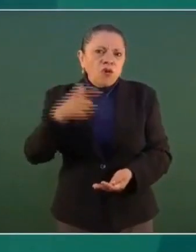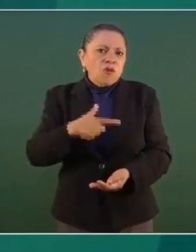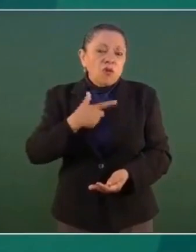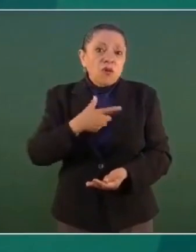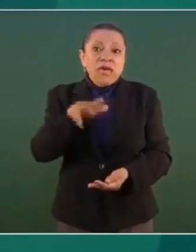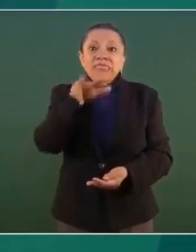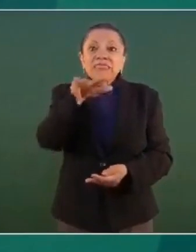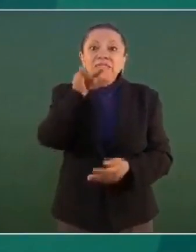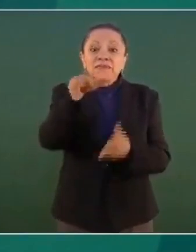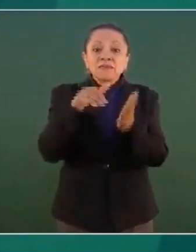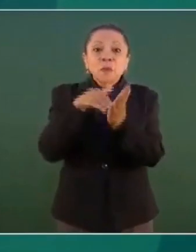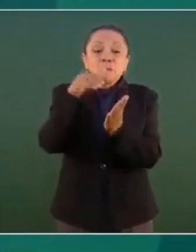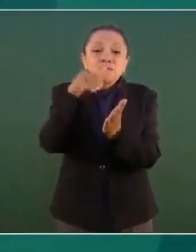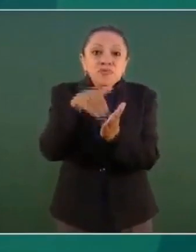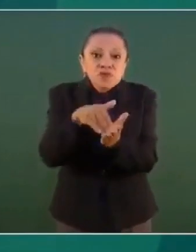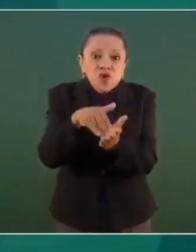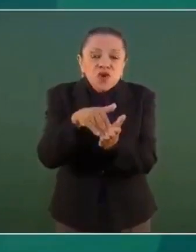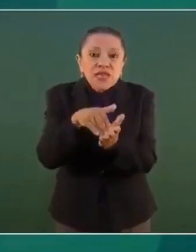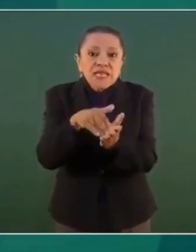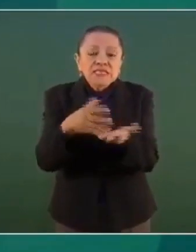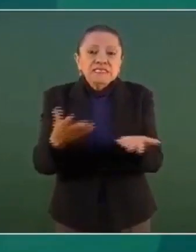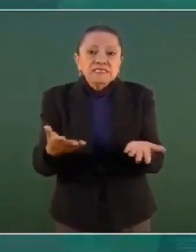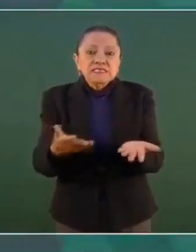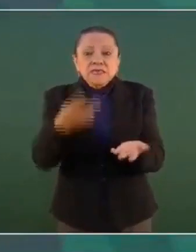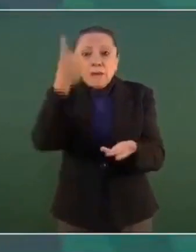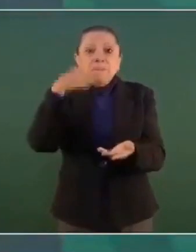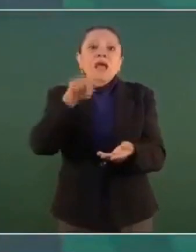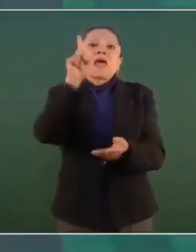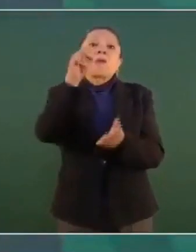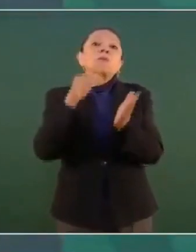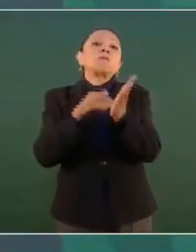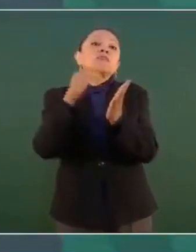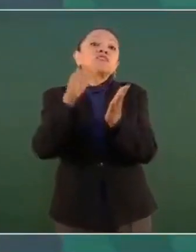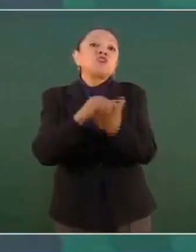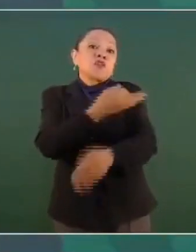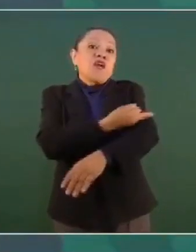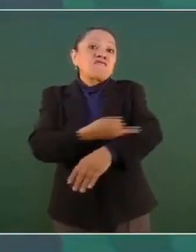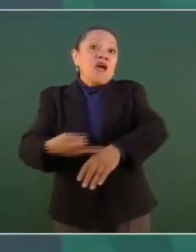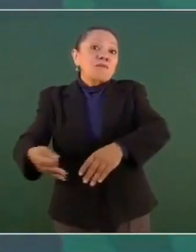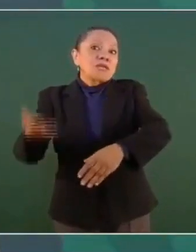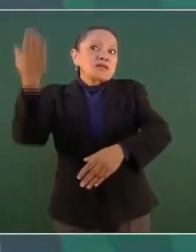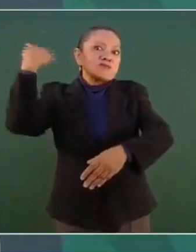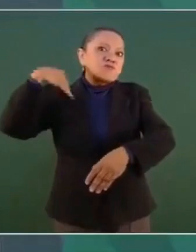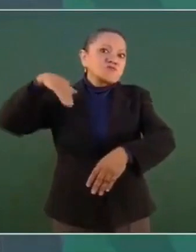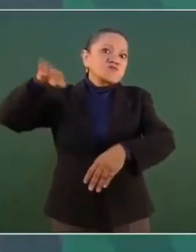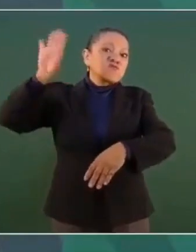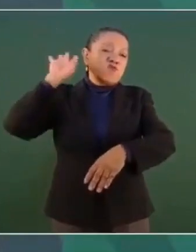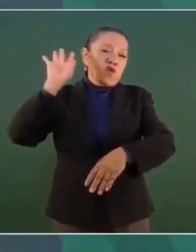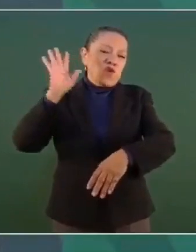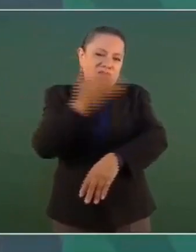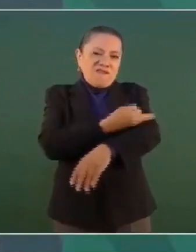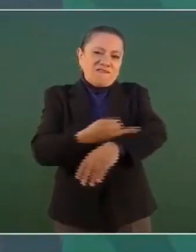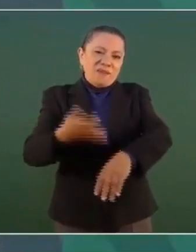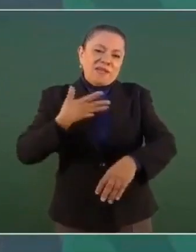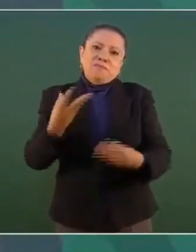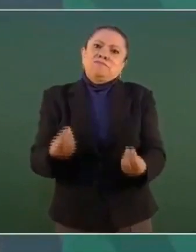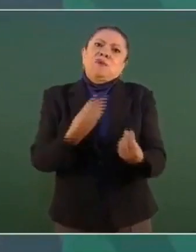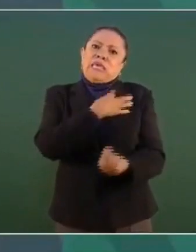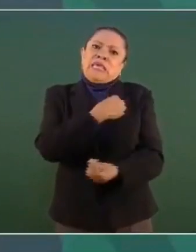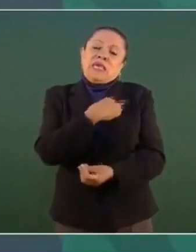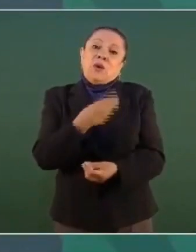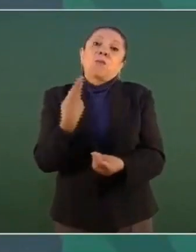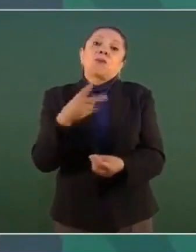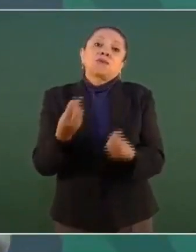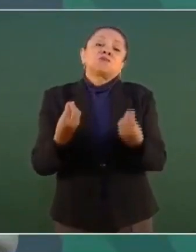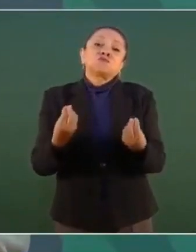18 millones de hectáreas para 1 millón de familias de aquel entonces, que eran muchas.